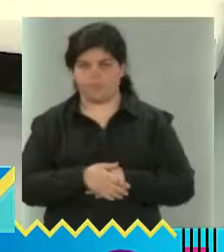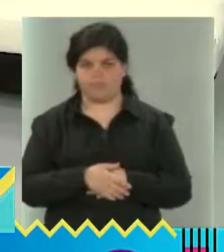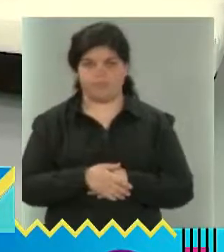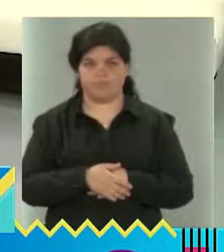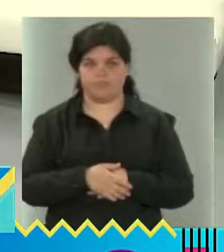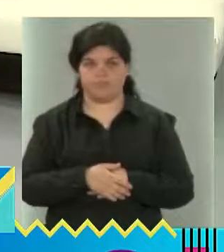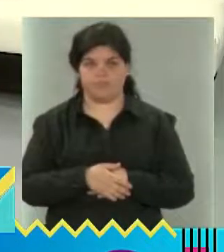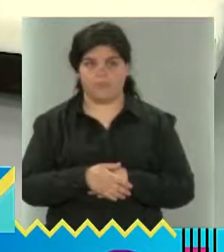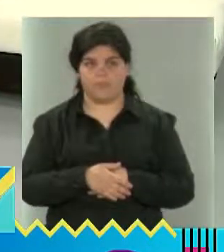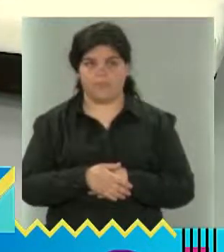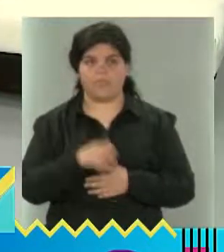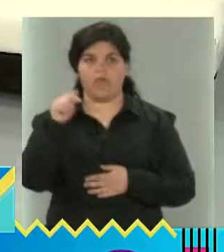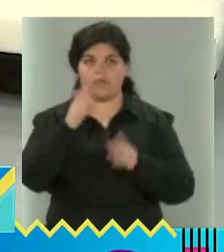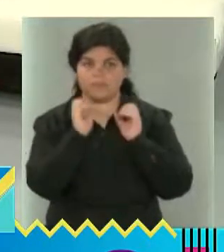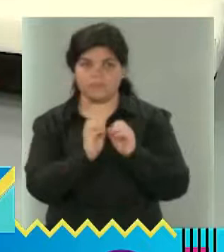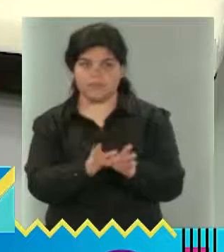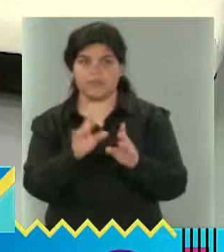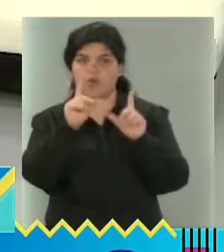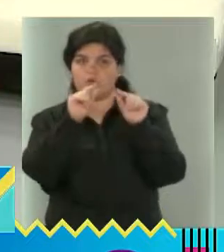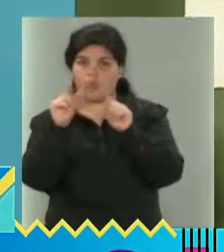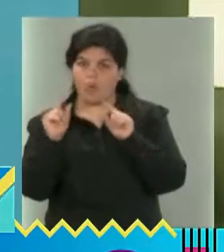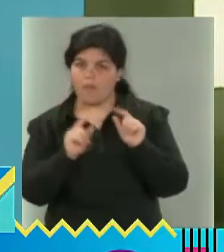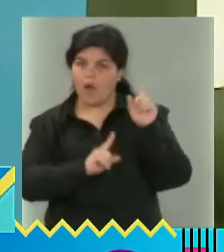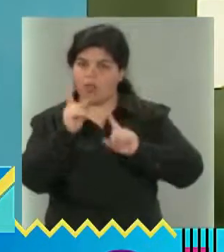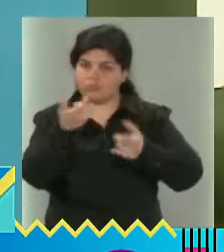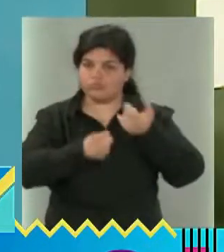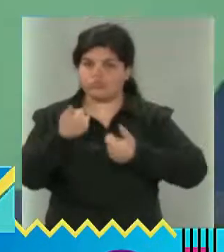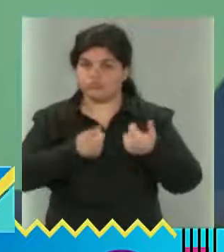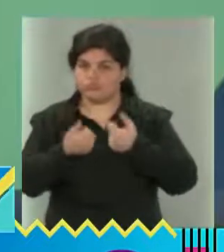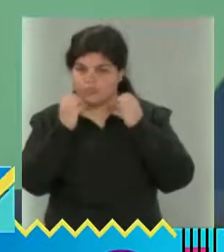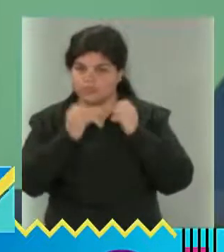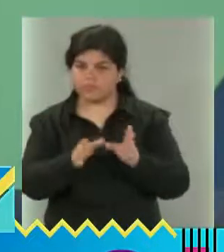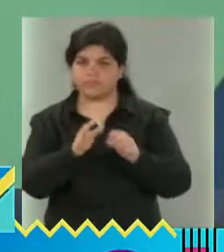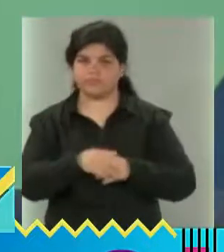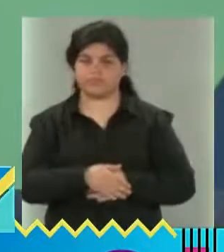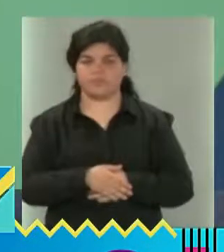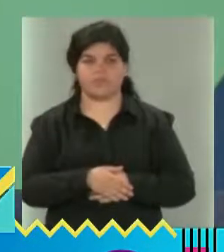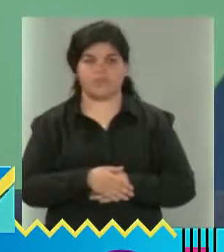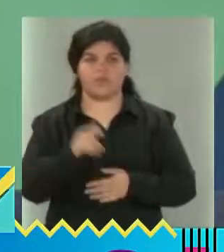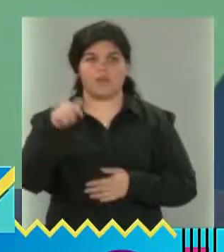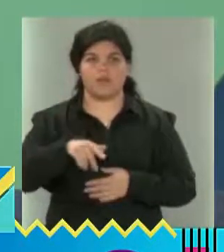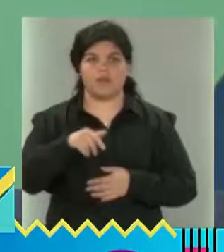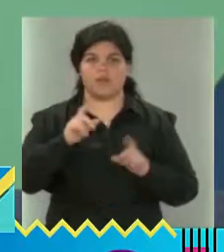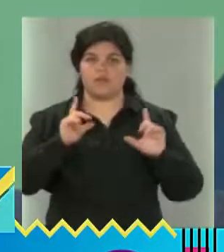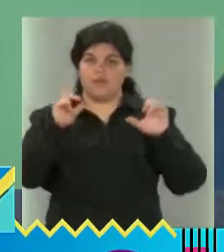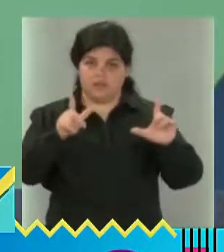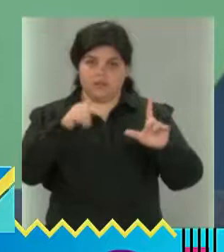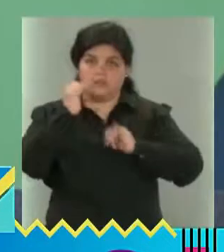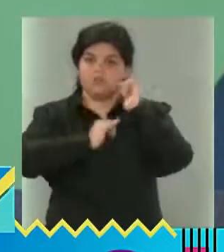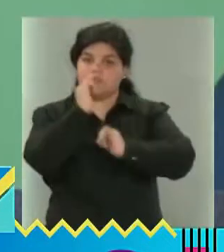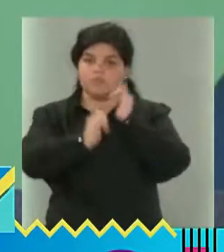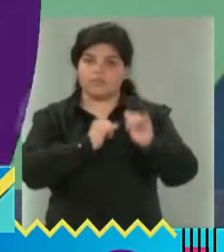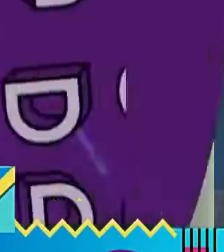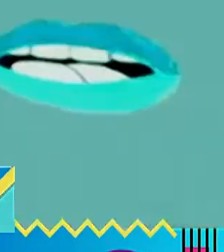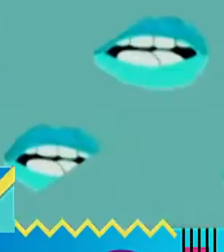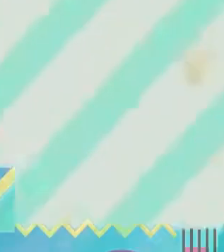Bueno, arranquemos, Caro, con algunos números para ir entrando en calor. Vamos entonces con el plan, un plan que vamos a estar desarrollando en este programa